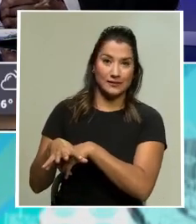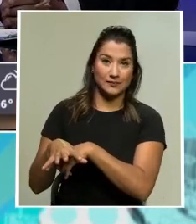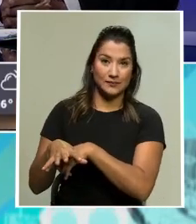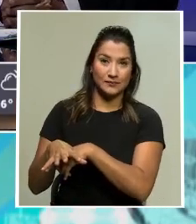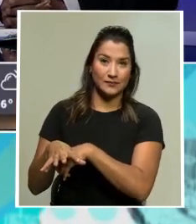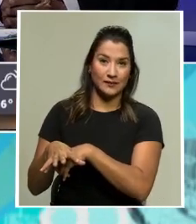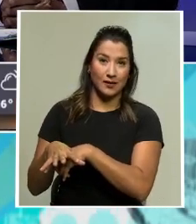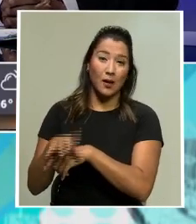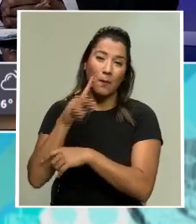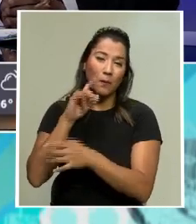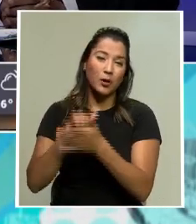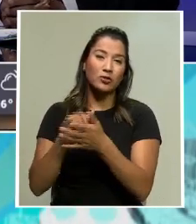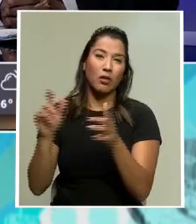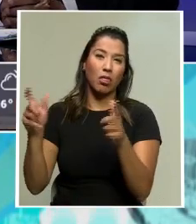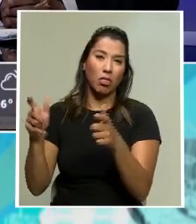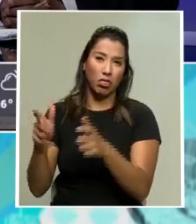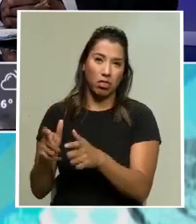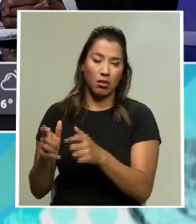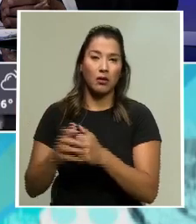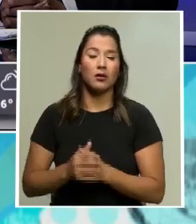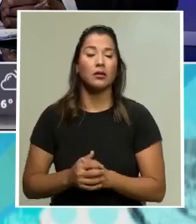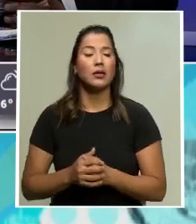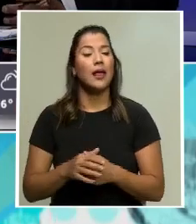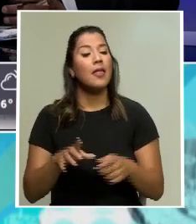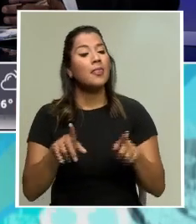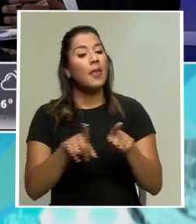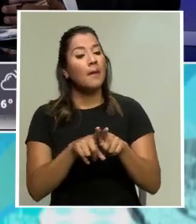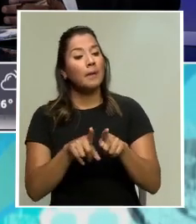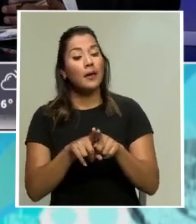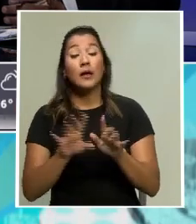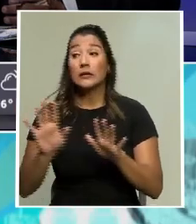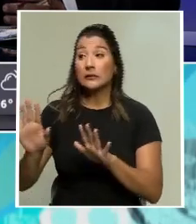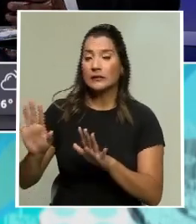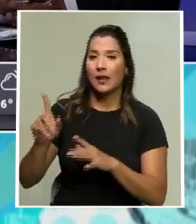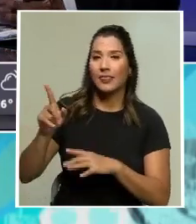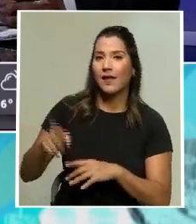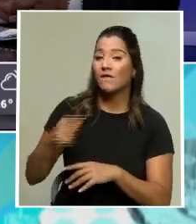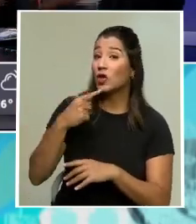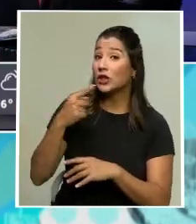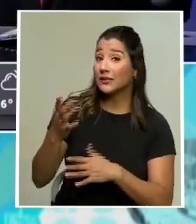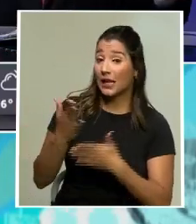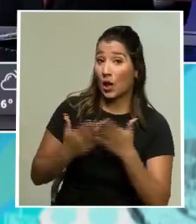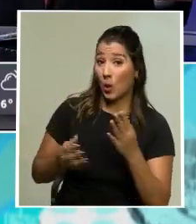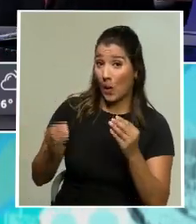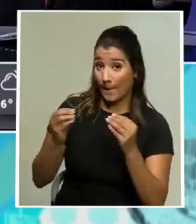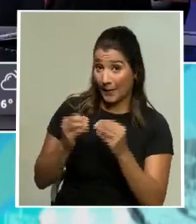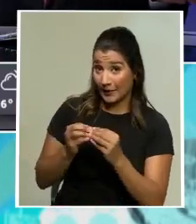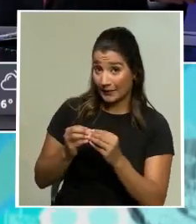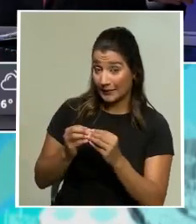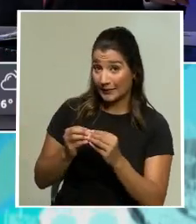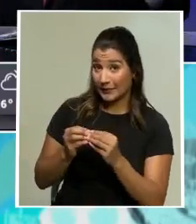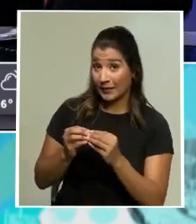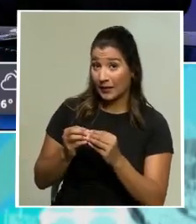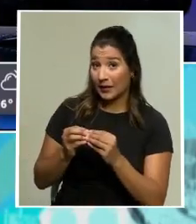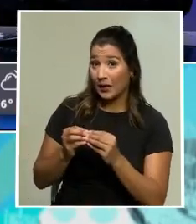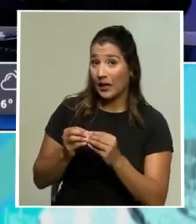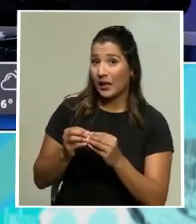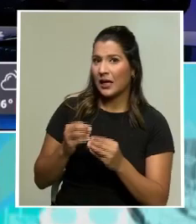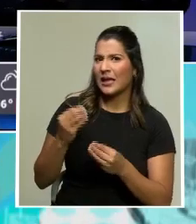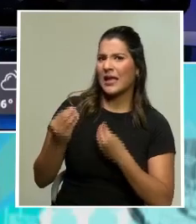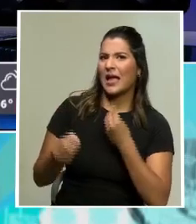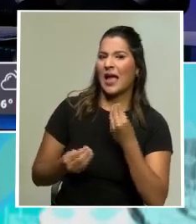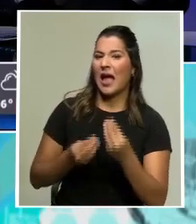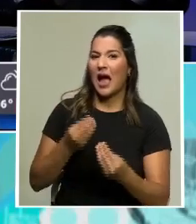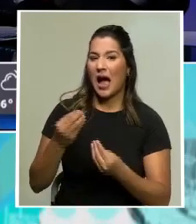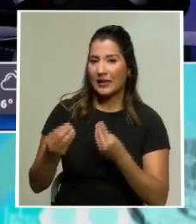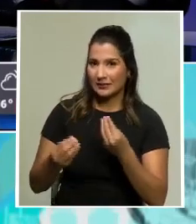en esa baja de homicidios. Hay también procesos en hay que decir una cosa. ¿Cuál es la reacción de Bukele a los